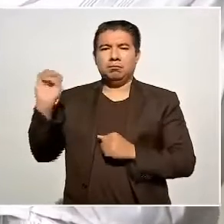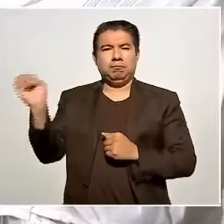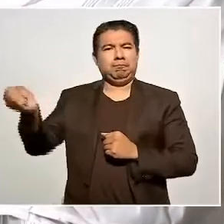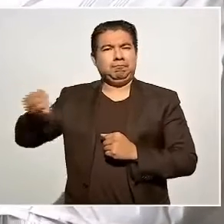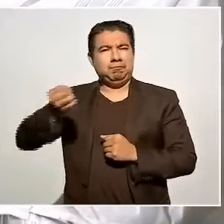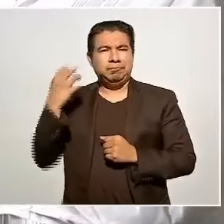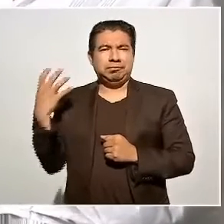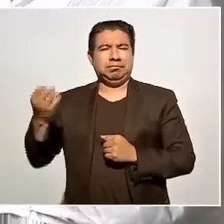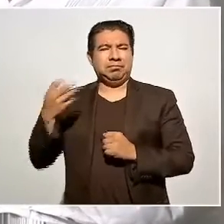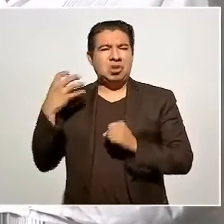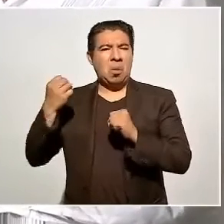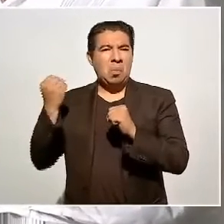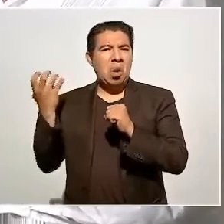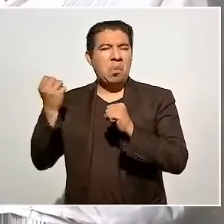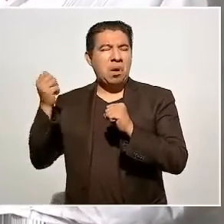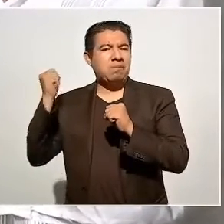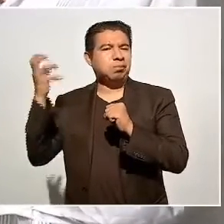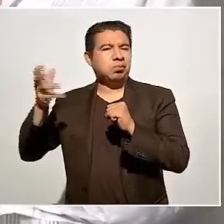discursos